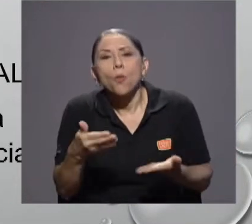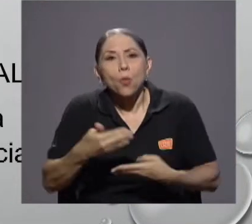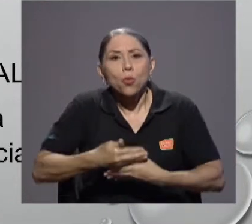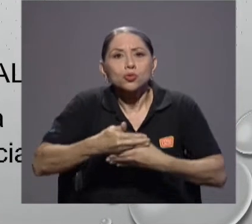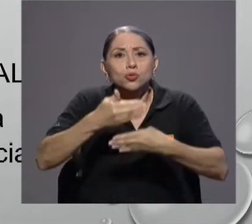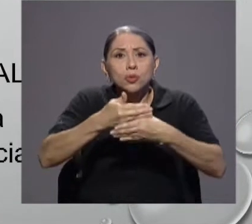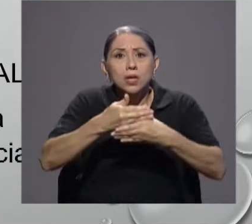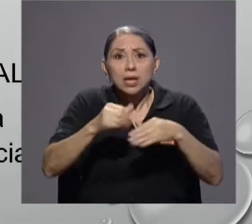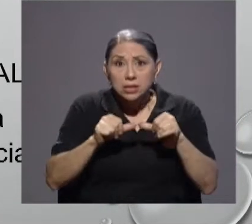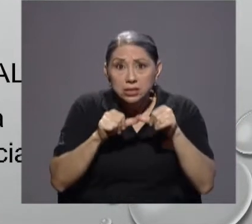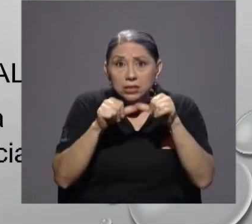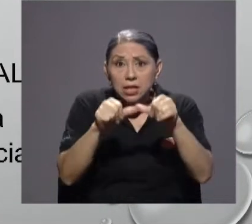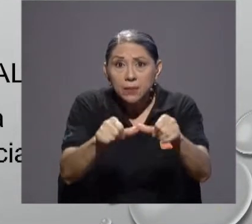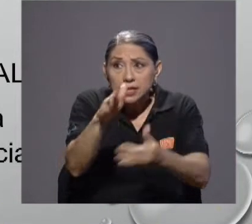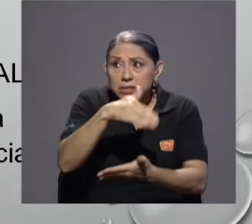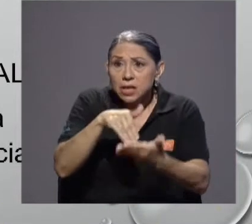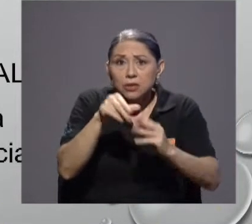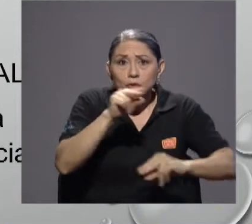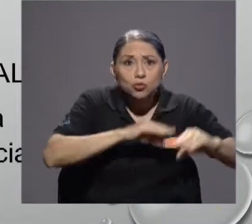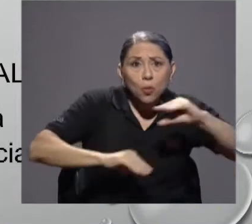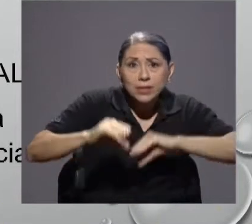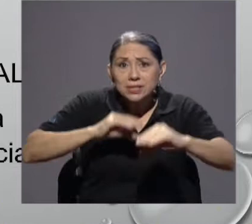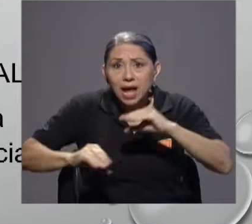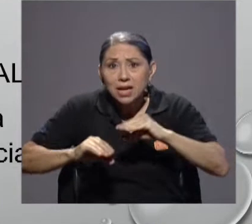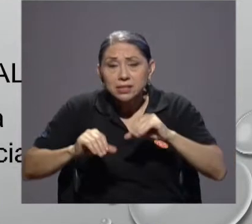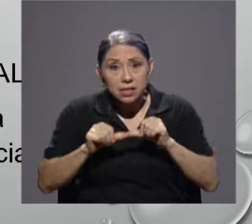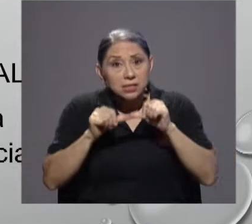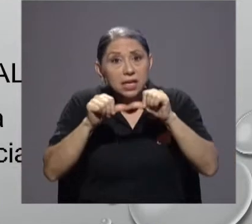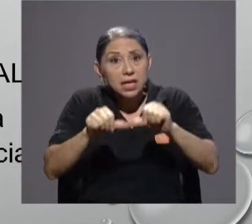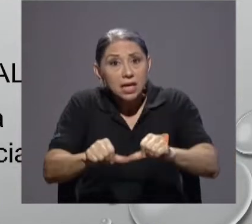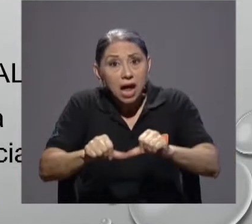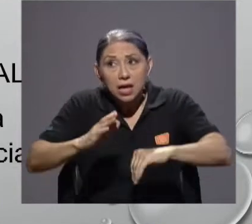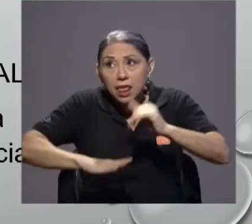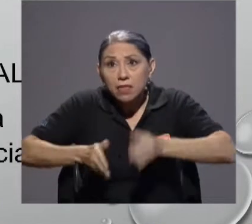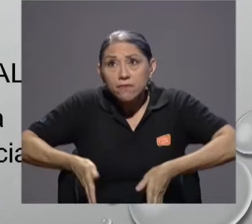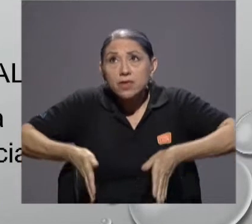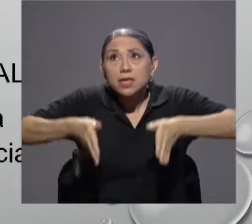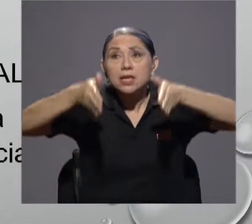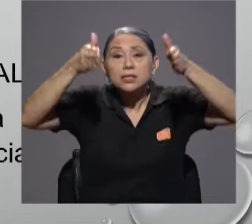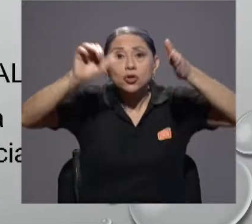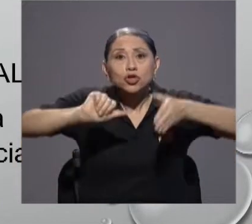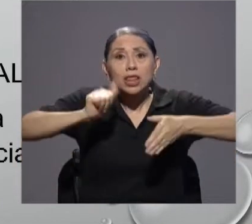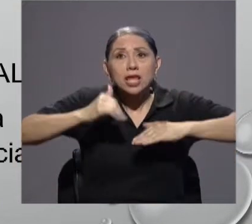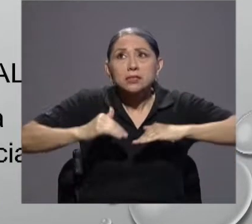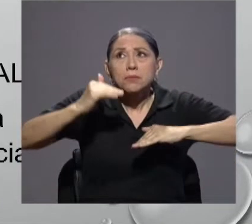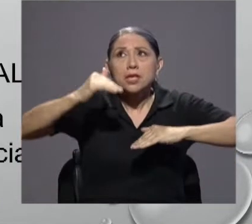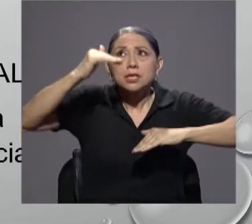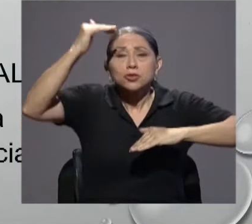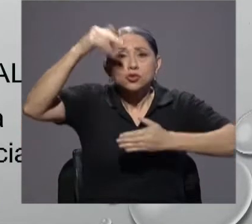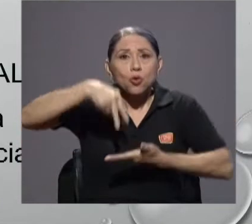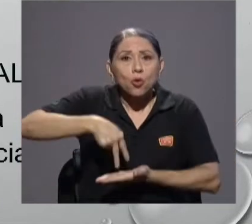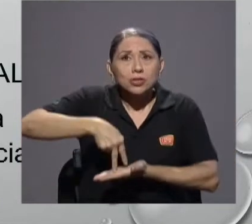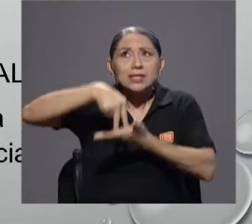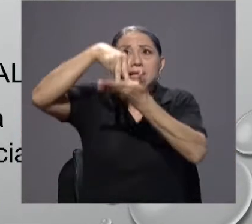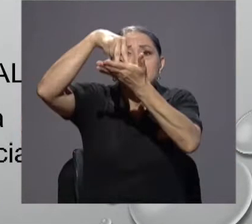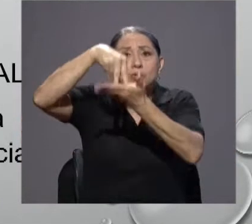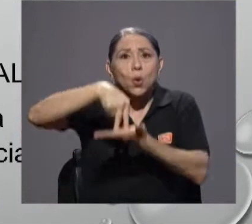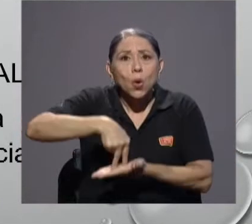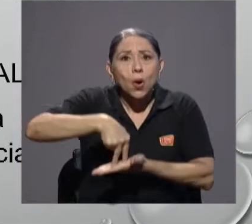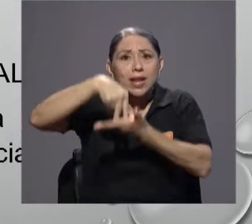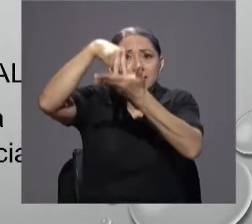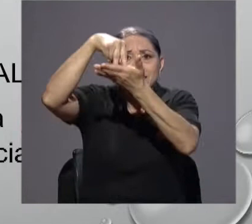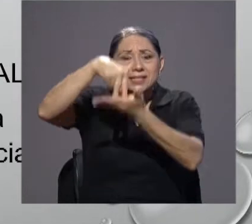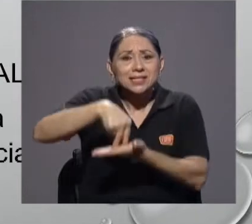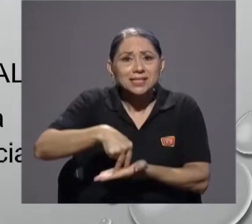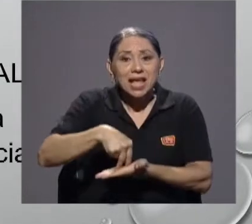comerciales, seguirán habiendo grandes edificios de 10 pisos con sus ascensores, etcétera, ¿verdad? Entonces, esa incertidumbre tenemos